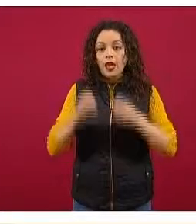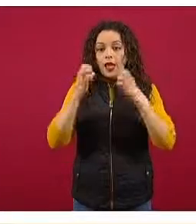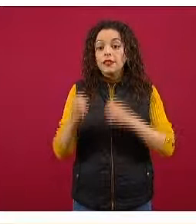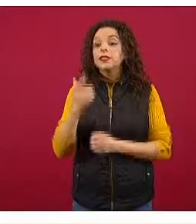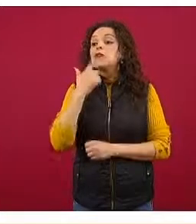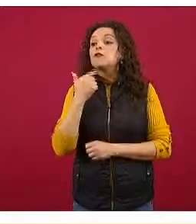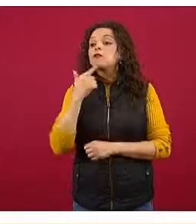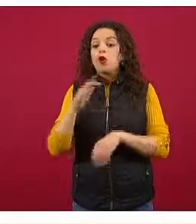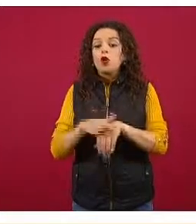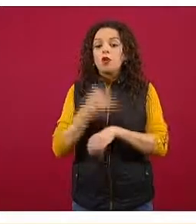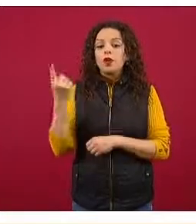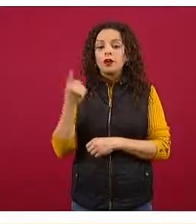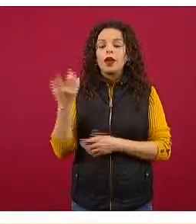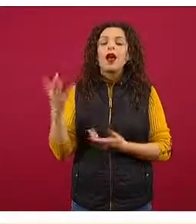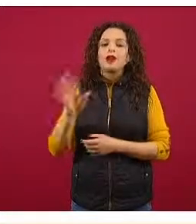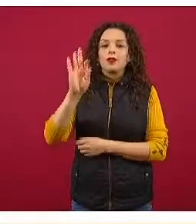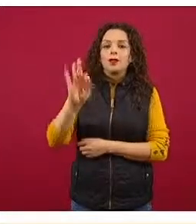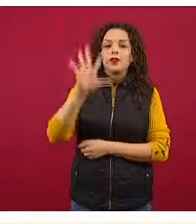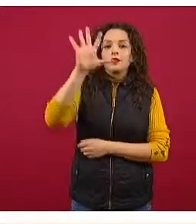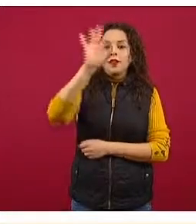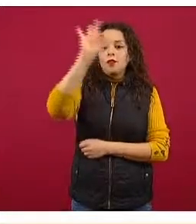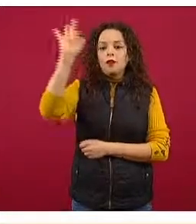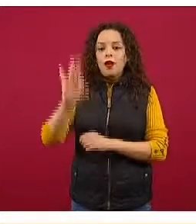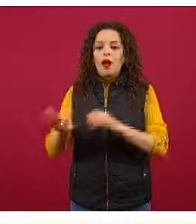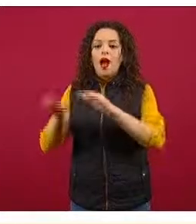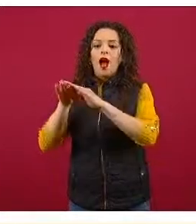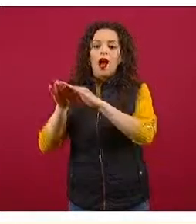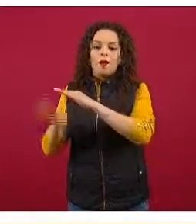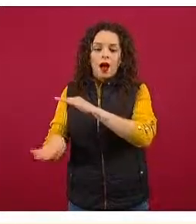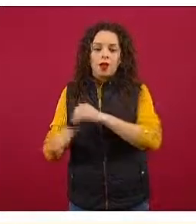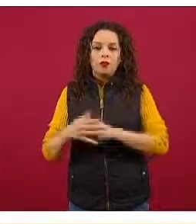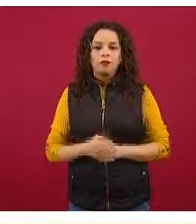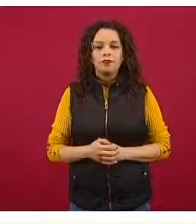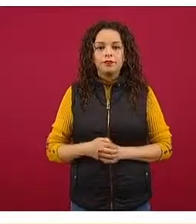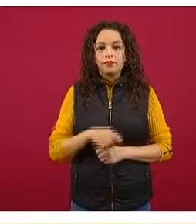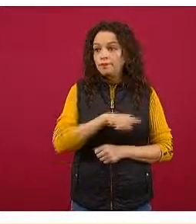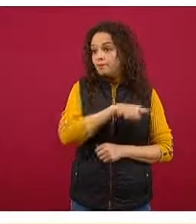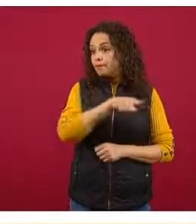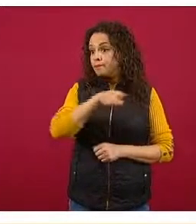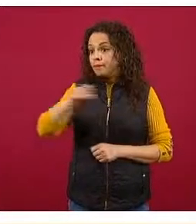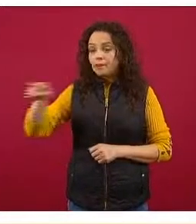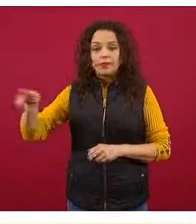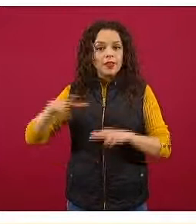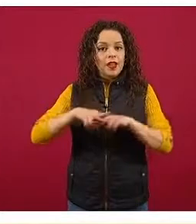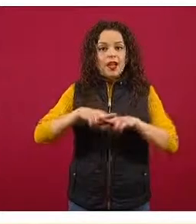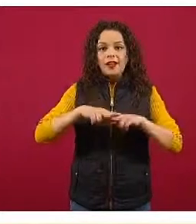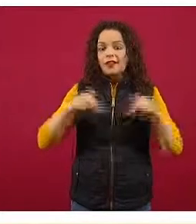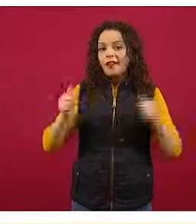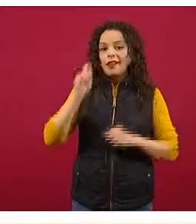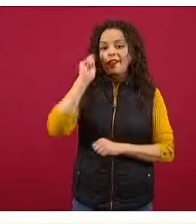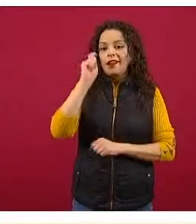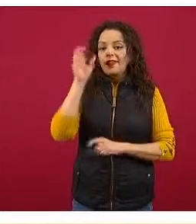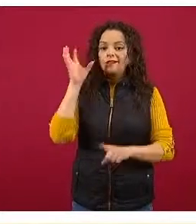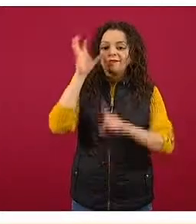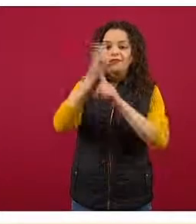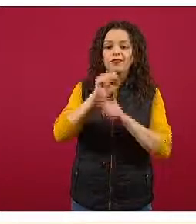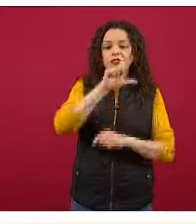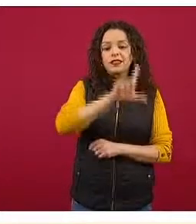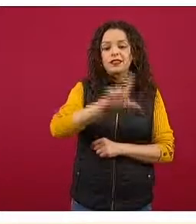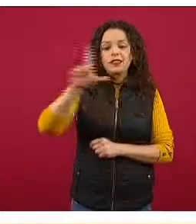porque es por debajo del 45%, ninguno ha alcanzado el avance esperado del